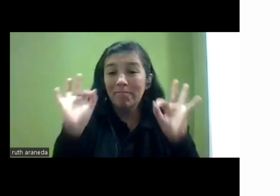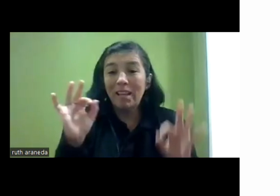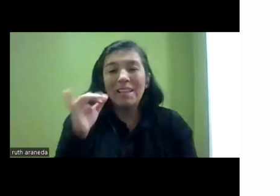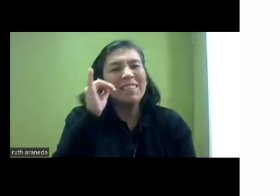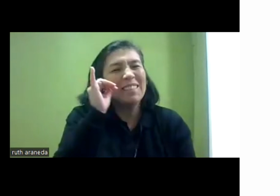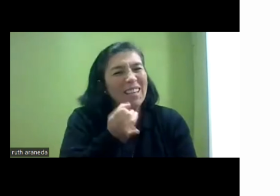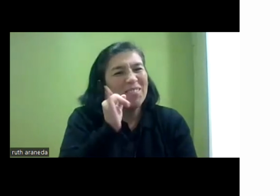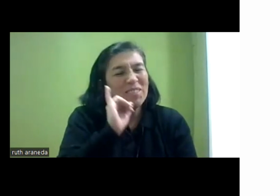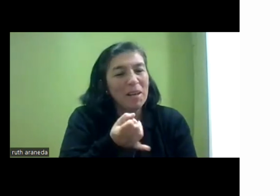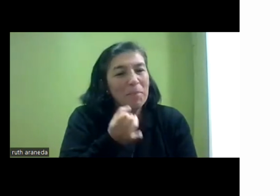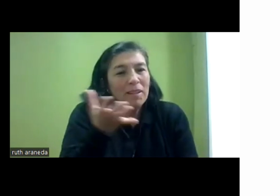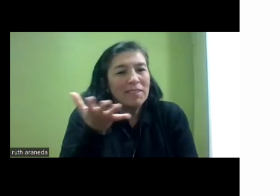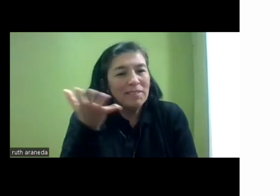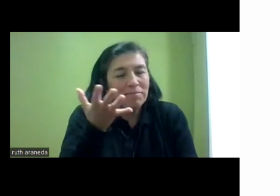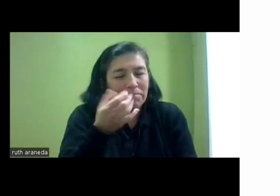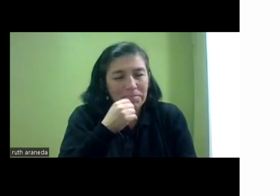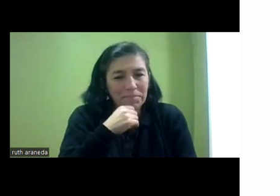hubo